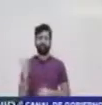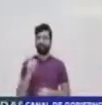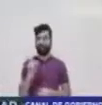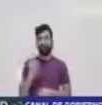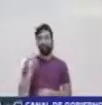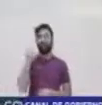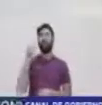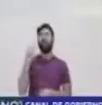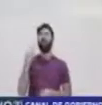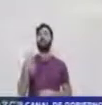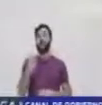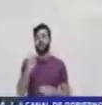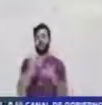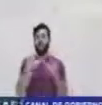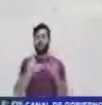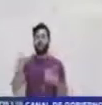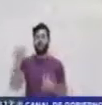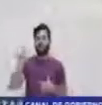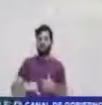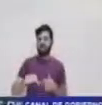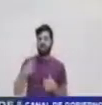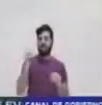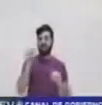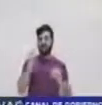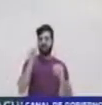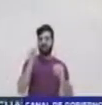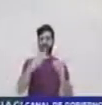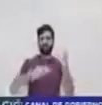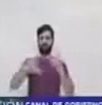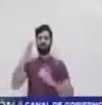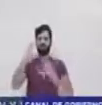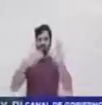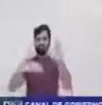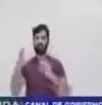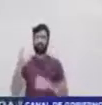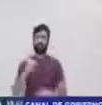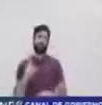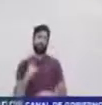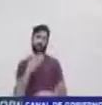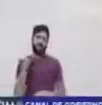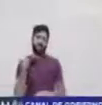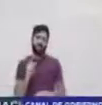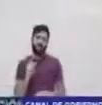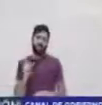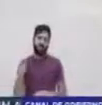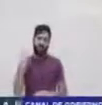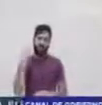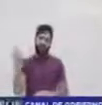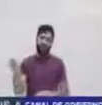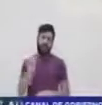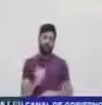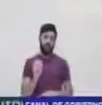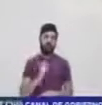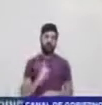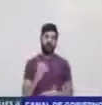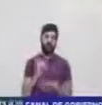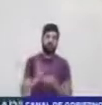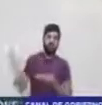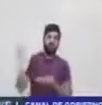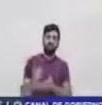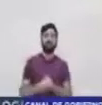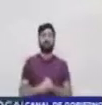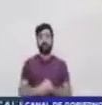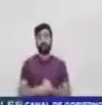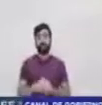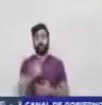perdido oportunidades laborales por no tener pues ética en cuanto a sus publicaciones en las redes. Entonces yo creo que ese es un